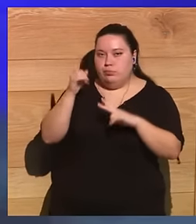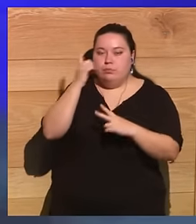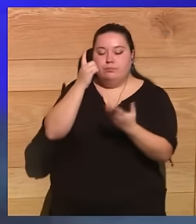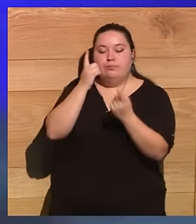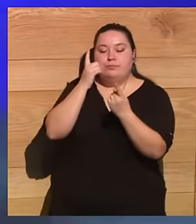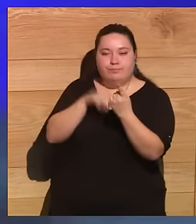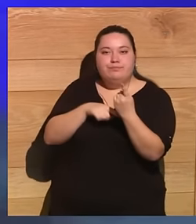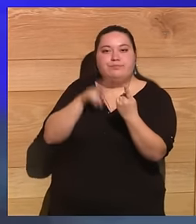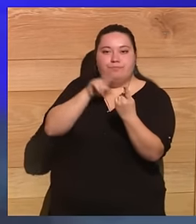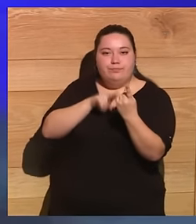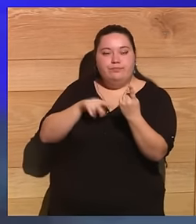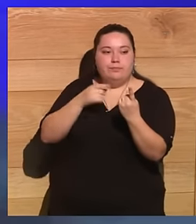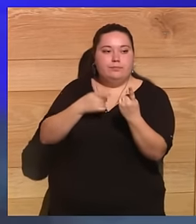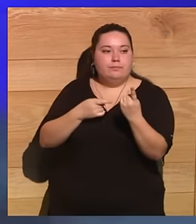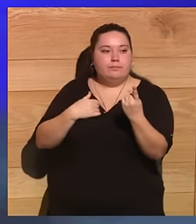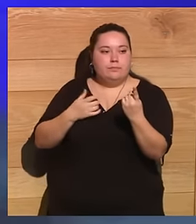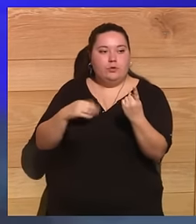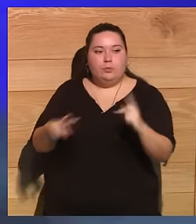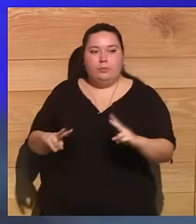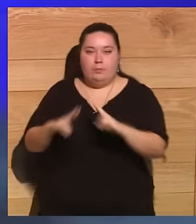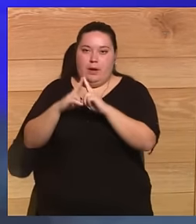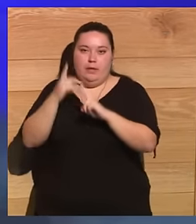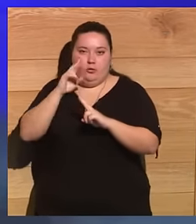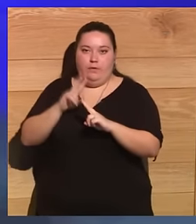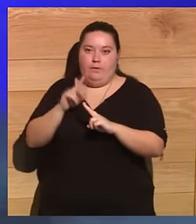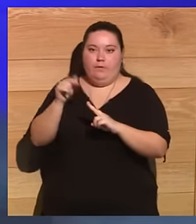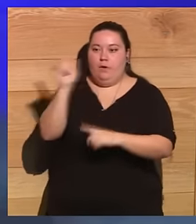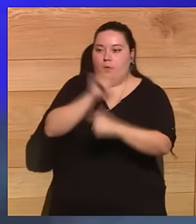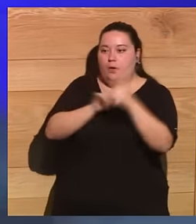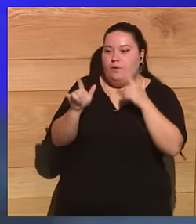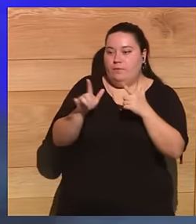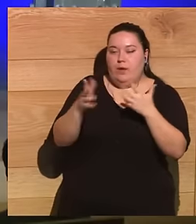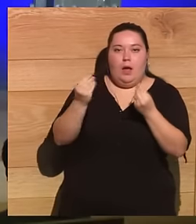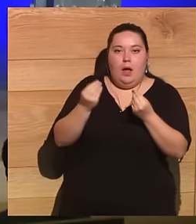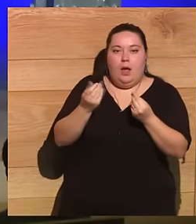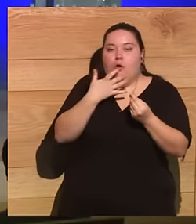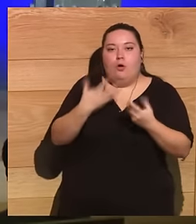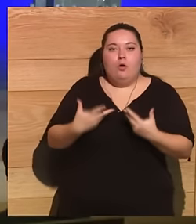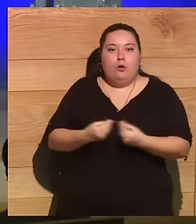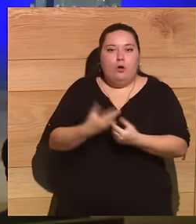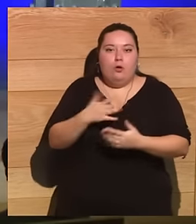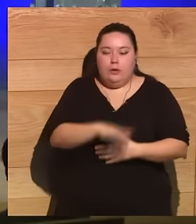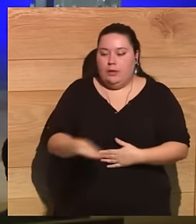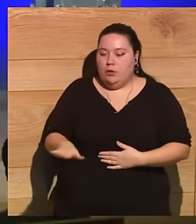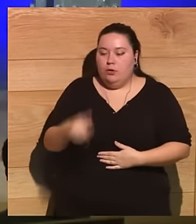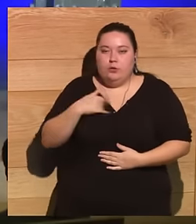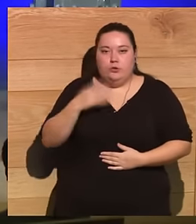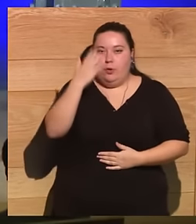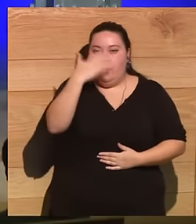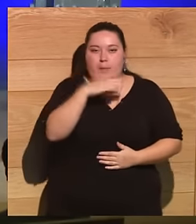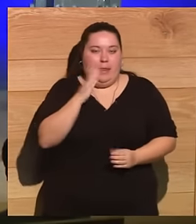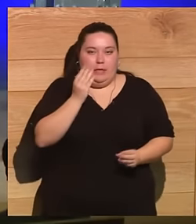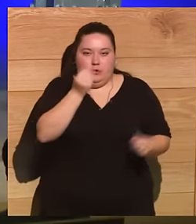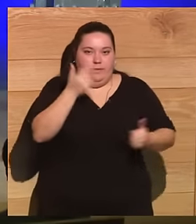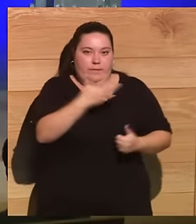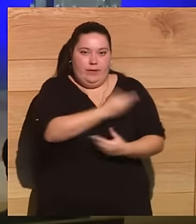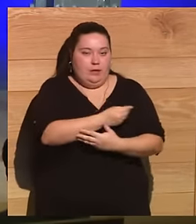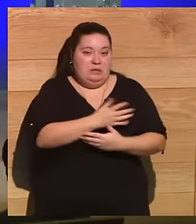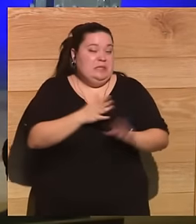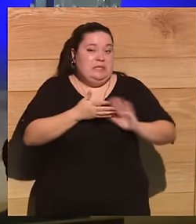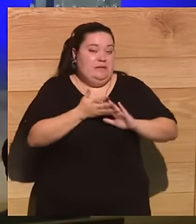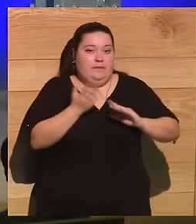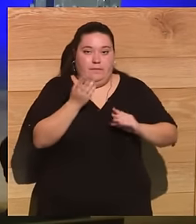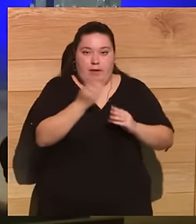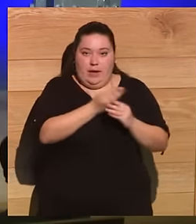facilidad. Yo cojo el tren muchas veces en París y veo que la gente viaja con los niños, el niño no está haciendo nada porque los padres están mirando su teléfono y se olvidan de ellos. No hay